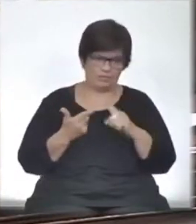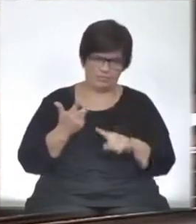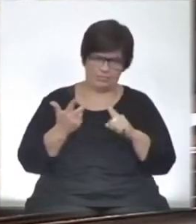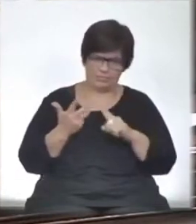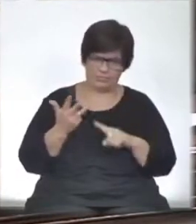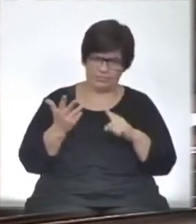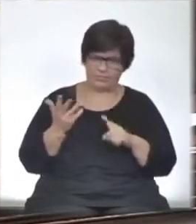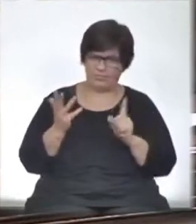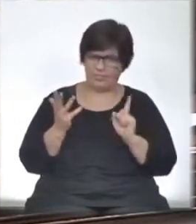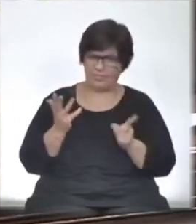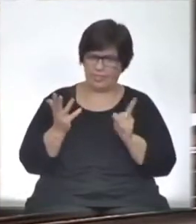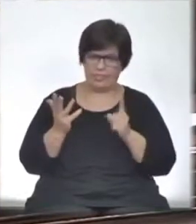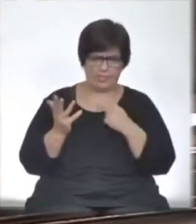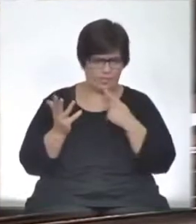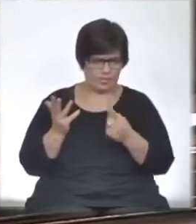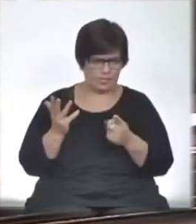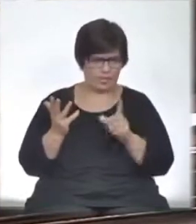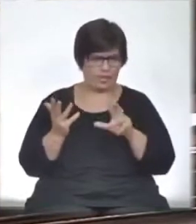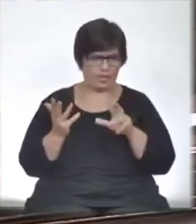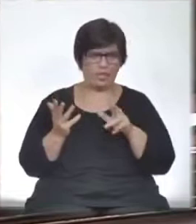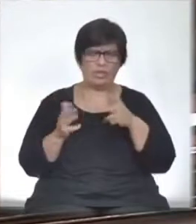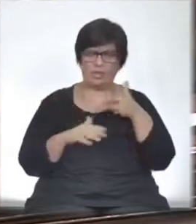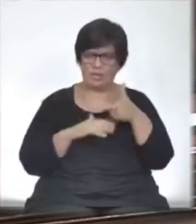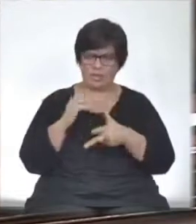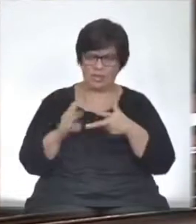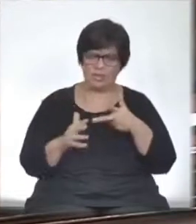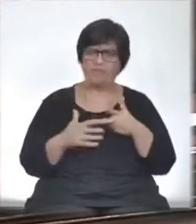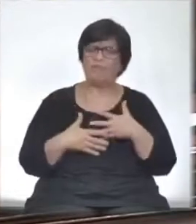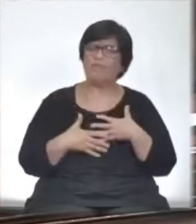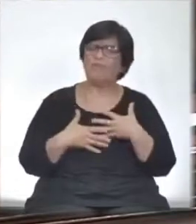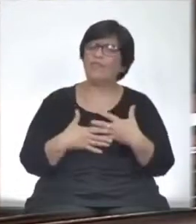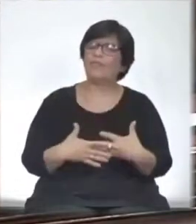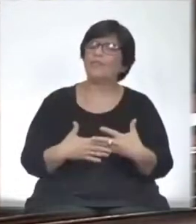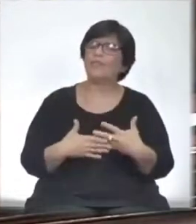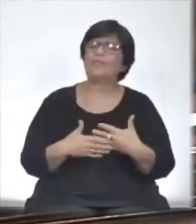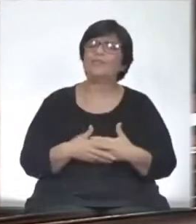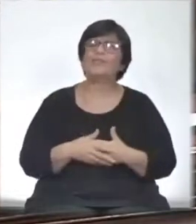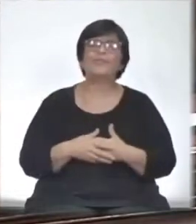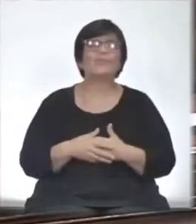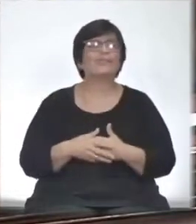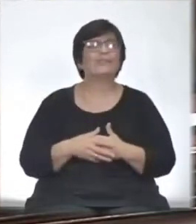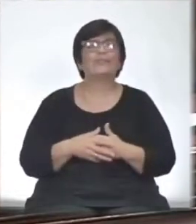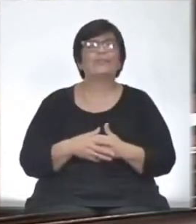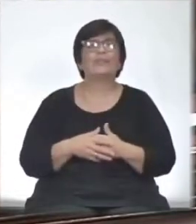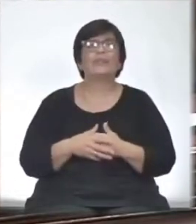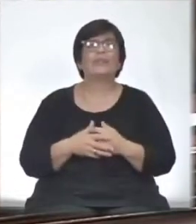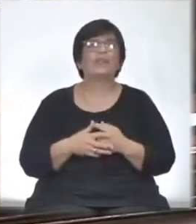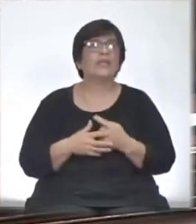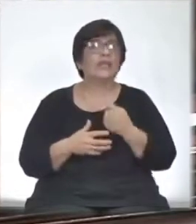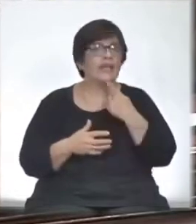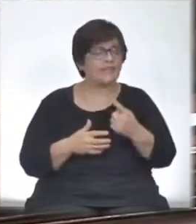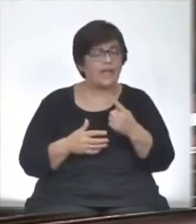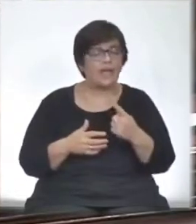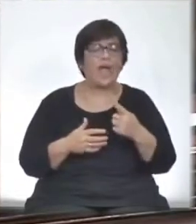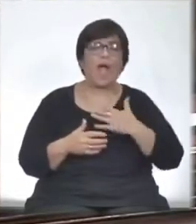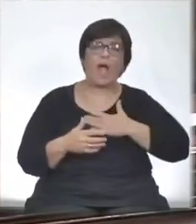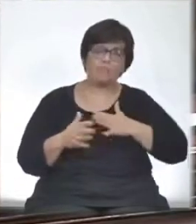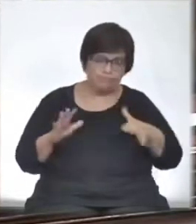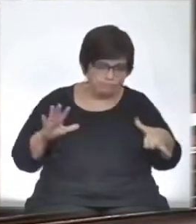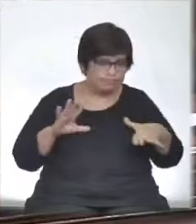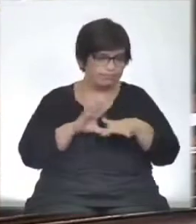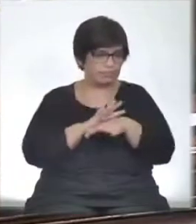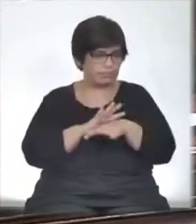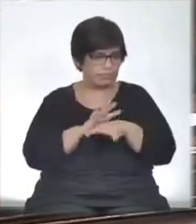oportunidad y lo he hecho con el ánimo de generar verdad y concordia.